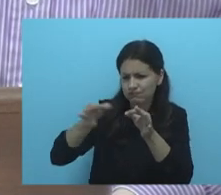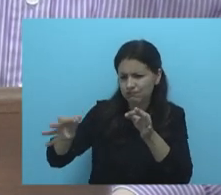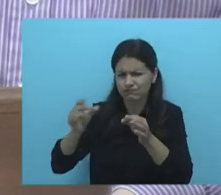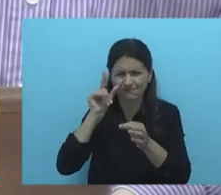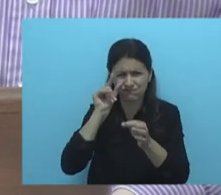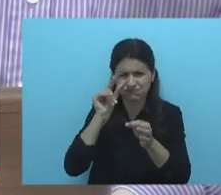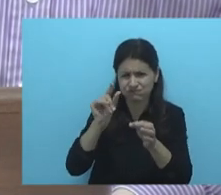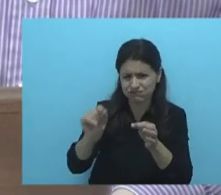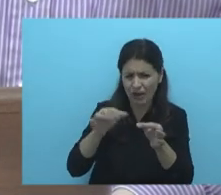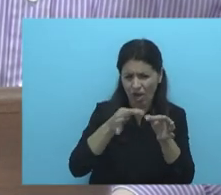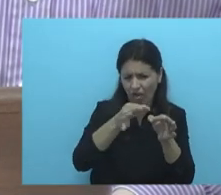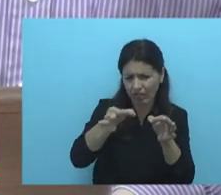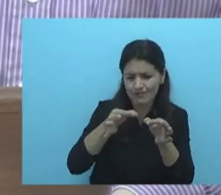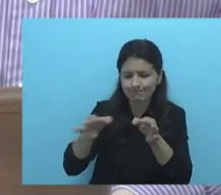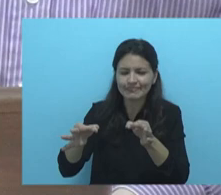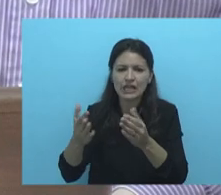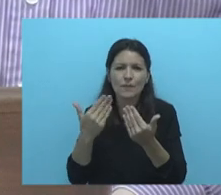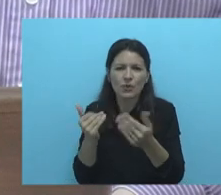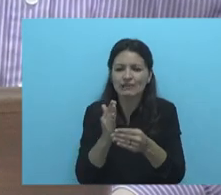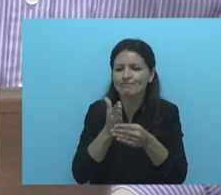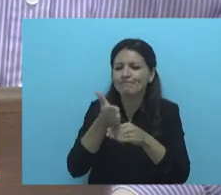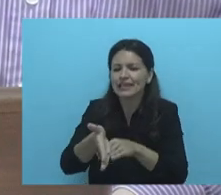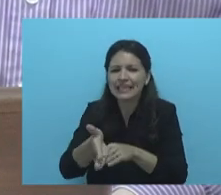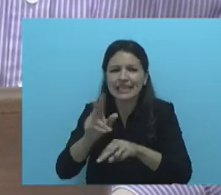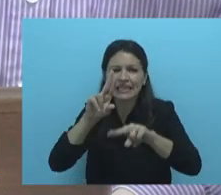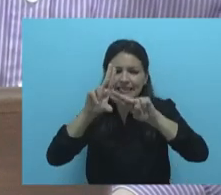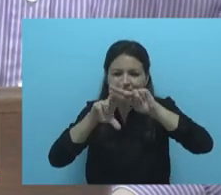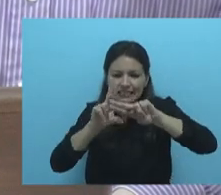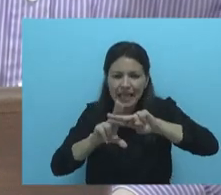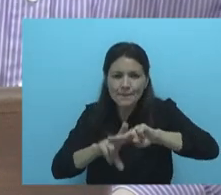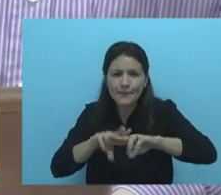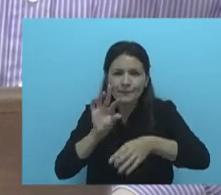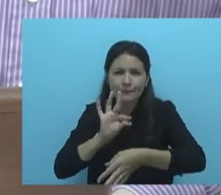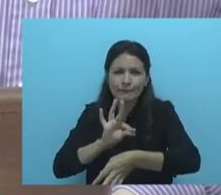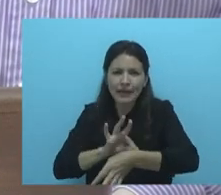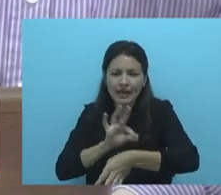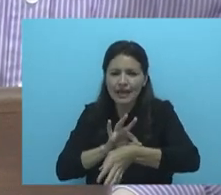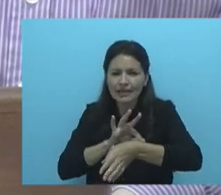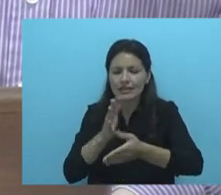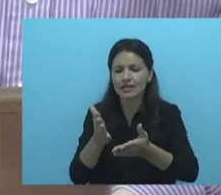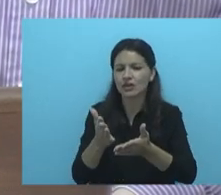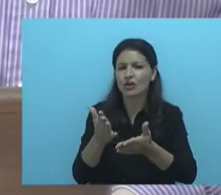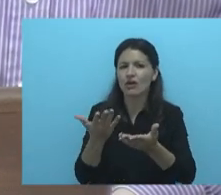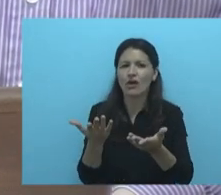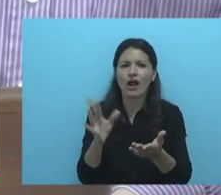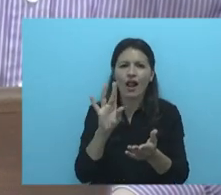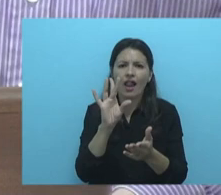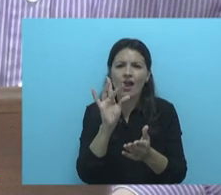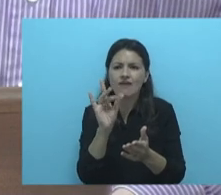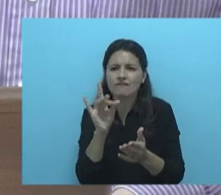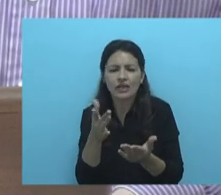verdad que no la vemos, y sabemos aquí que es fundamental la realización de las